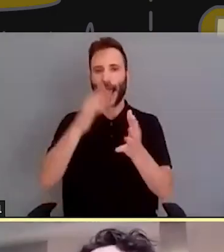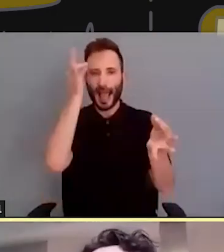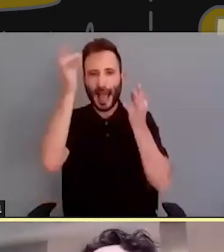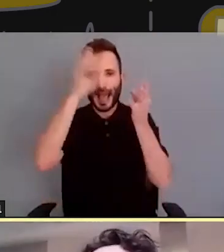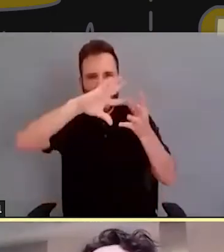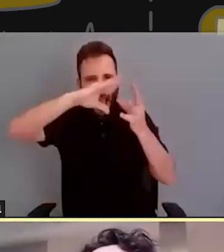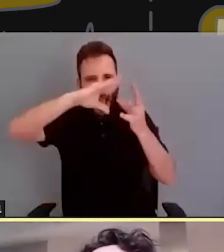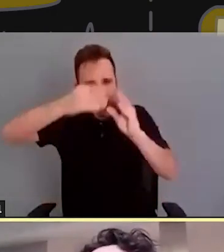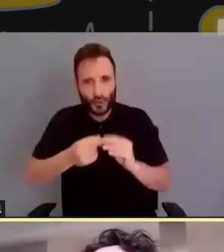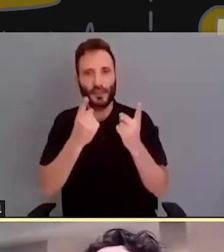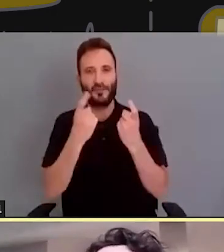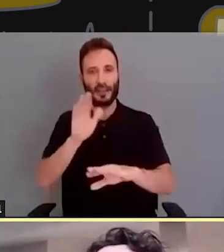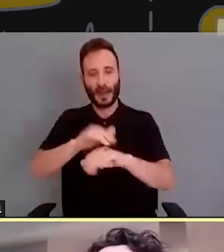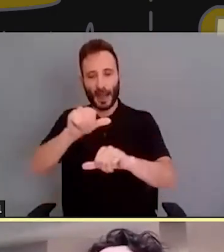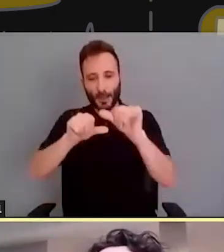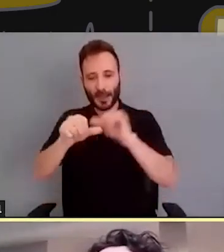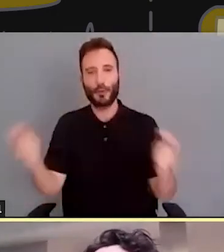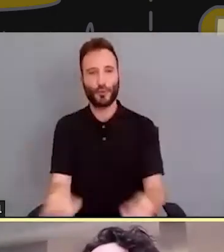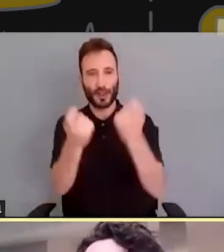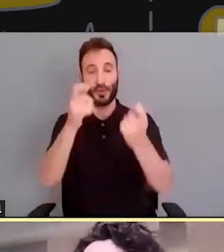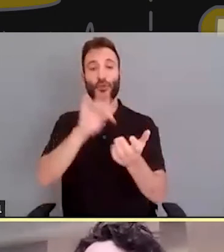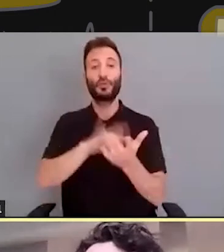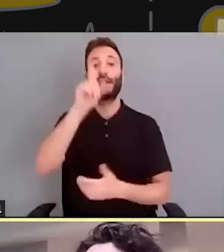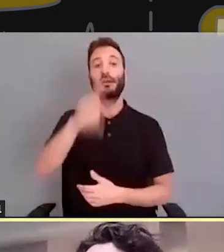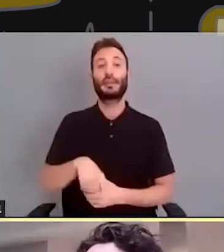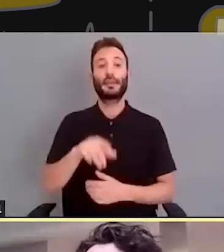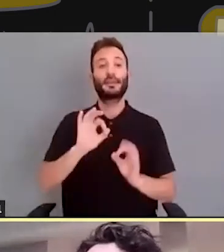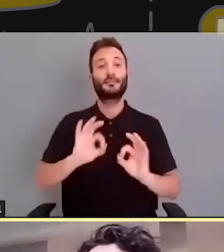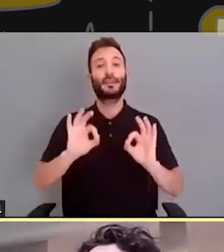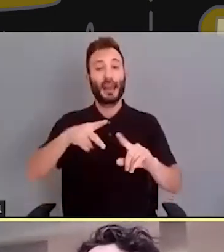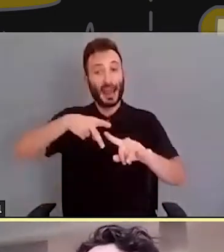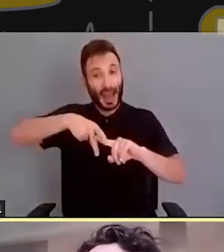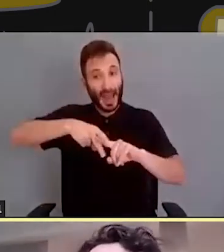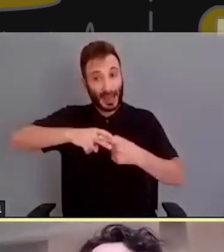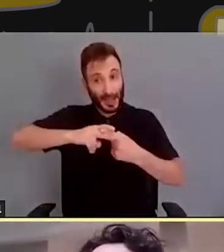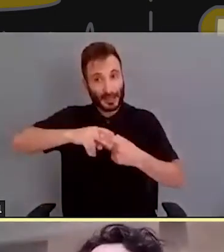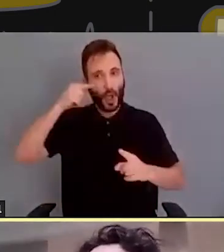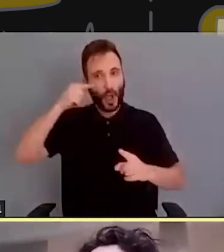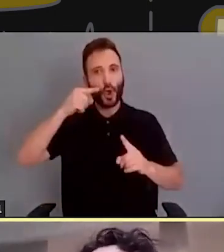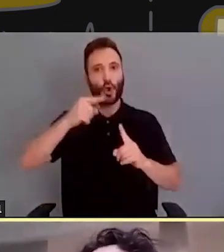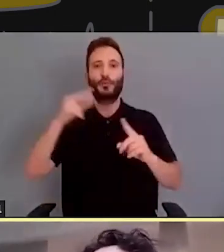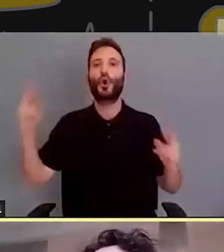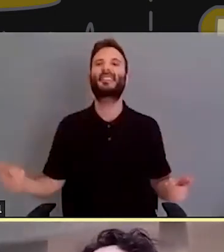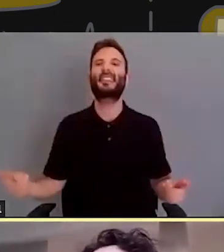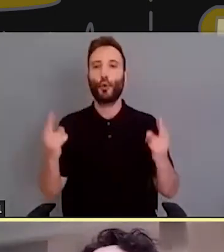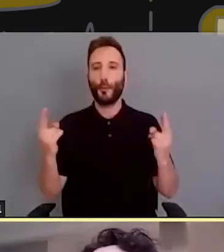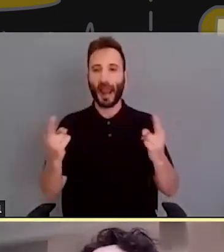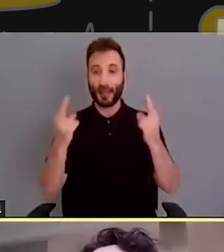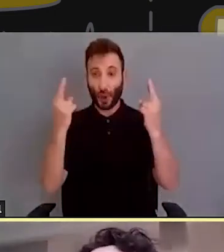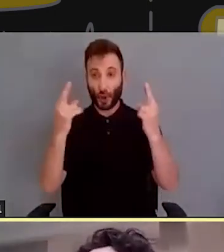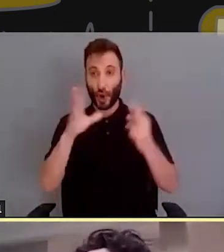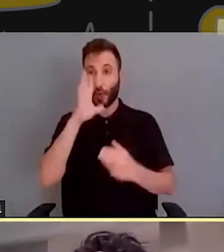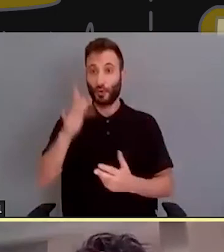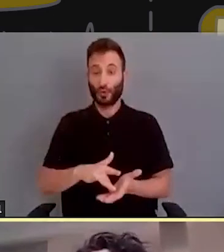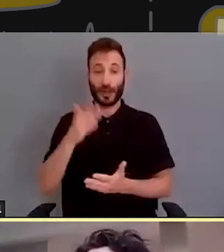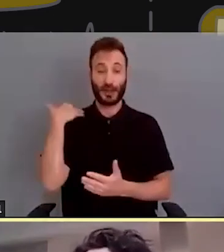antes de esa publicación. Y será una herramienta también para esta recuperación que comentábamos tras la pandemia,